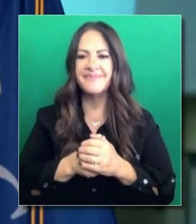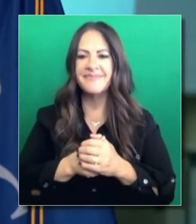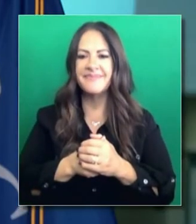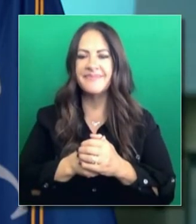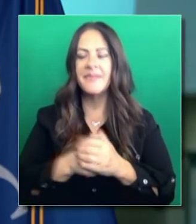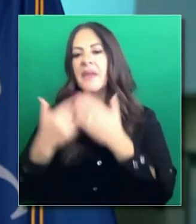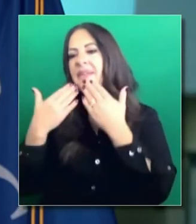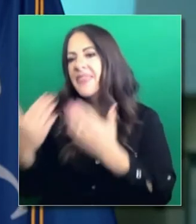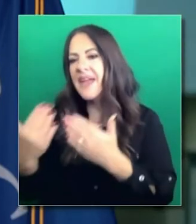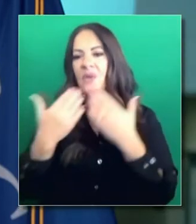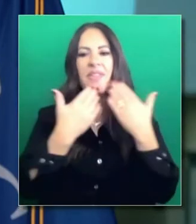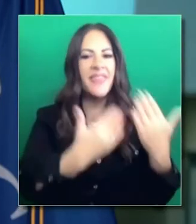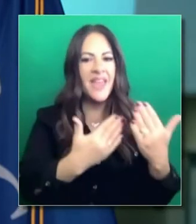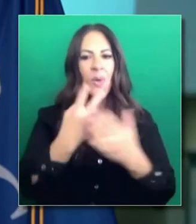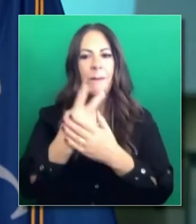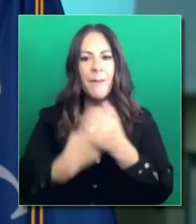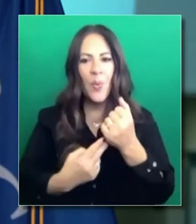distrito.